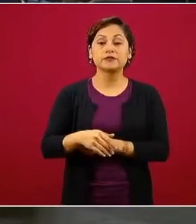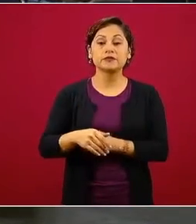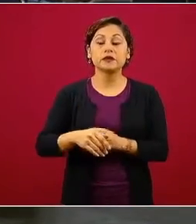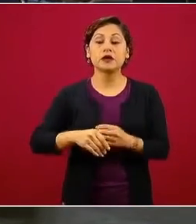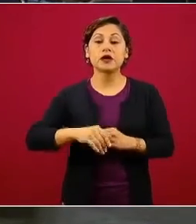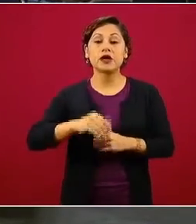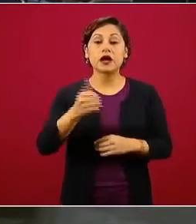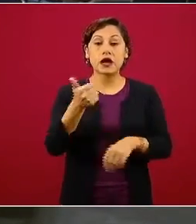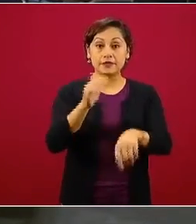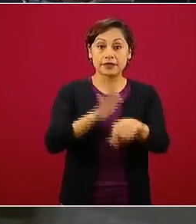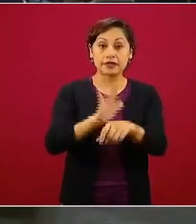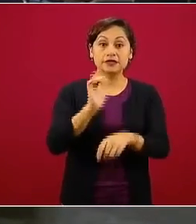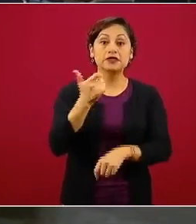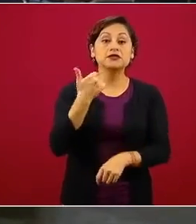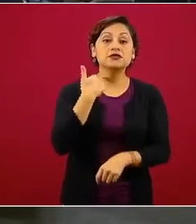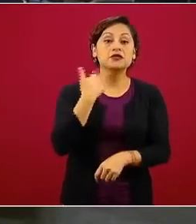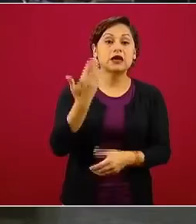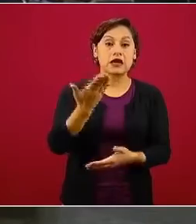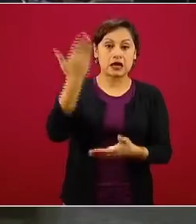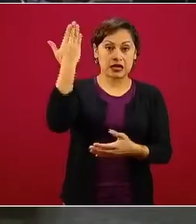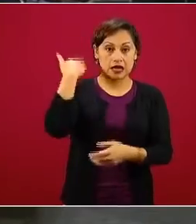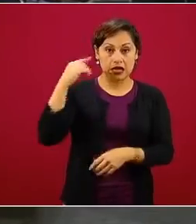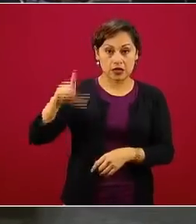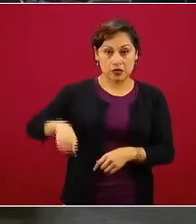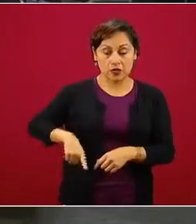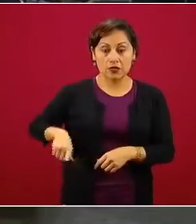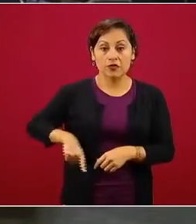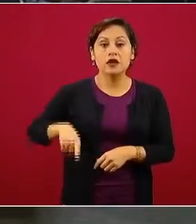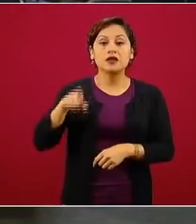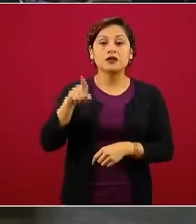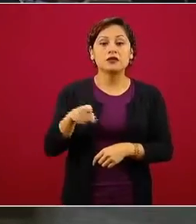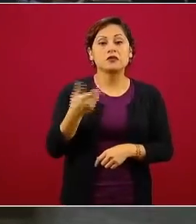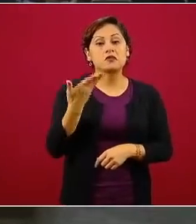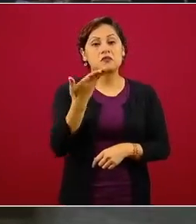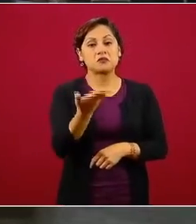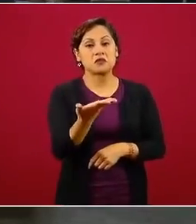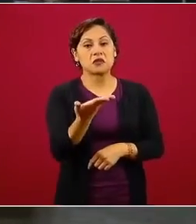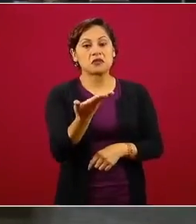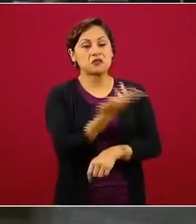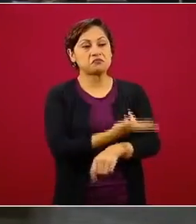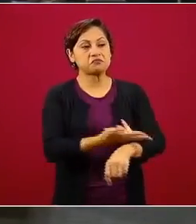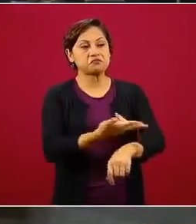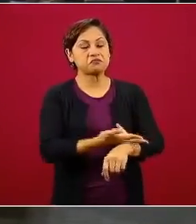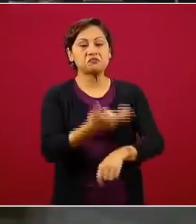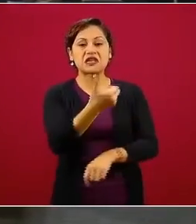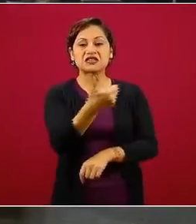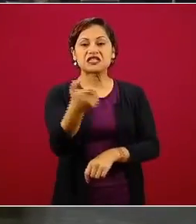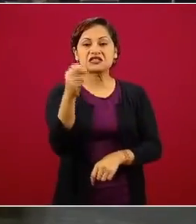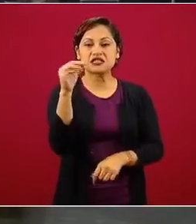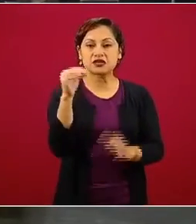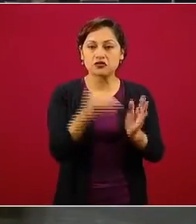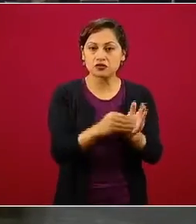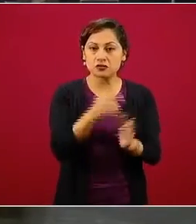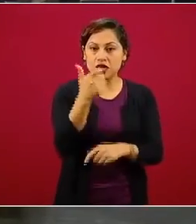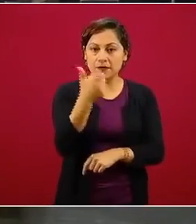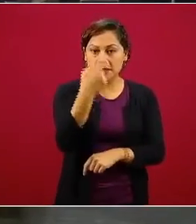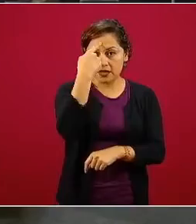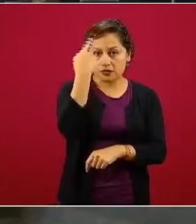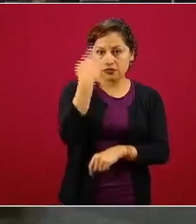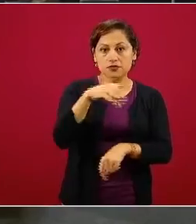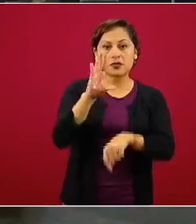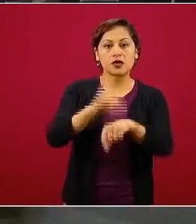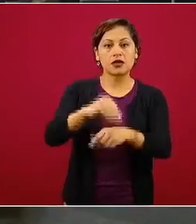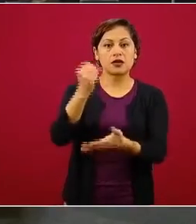no había mucha corrupción. Creo que llegaban a pedir hasta 600,000 pesos por el permiso de pesca de